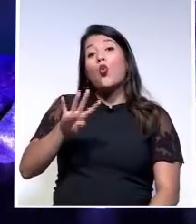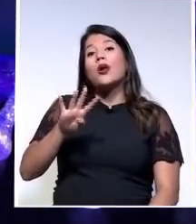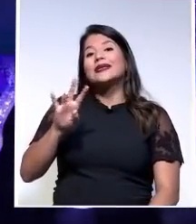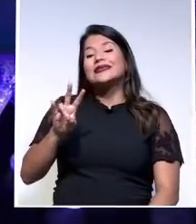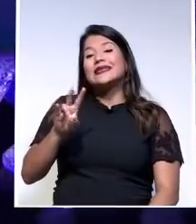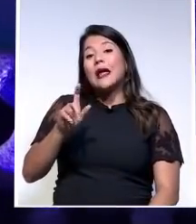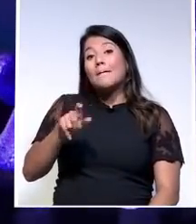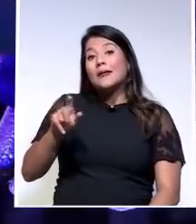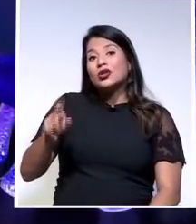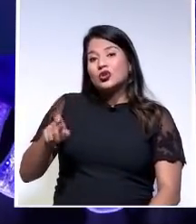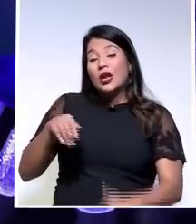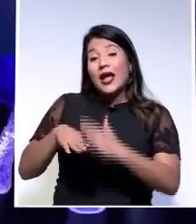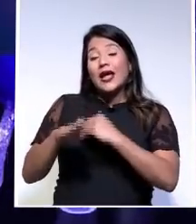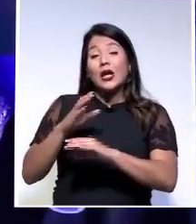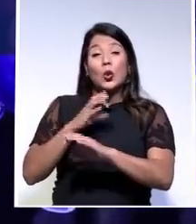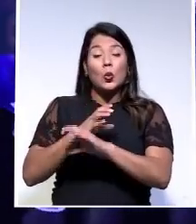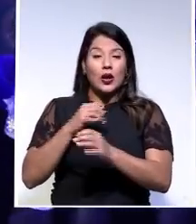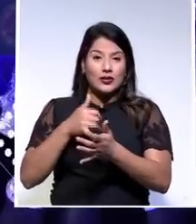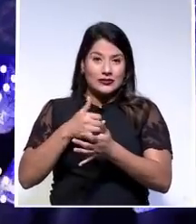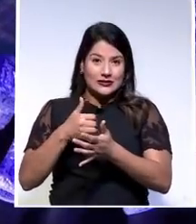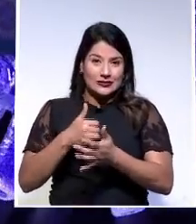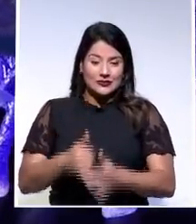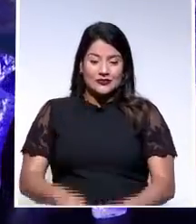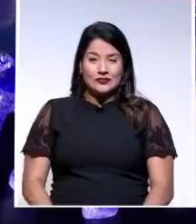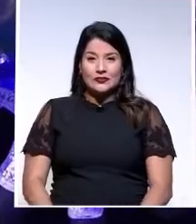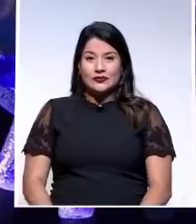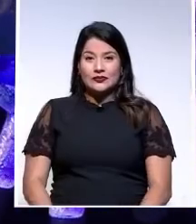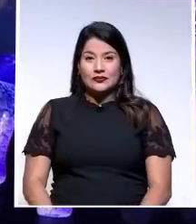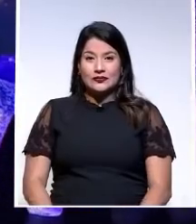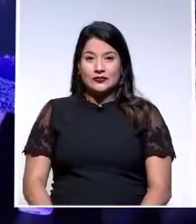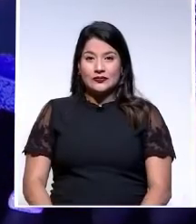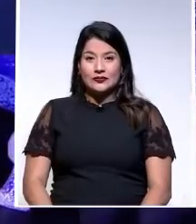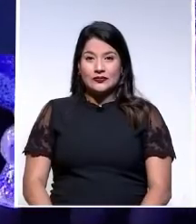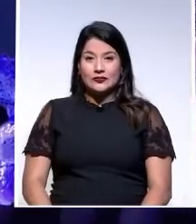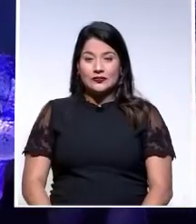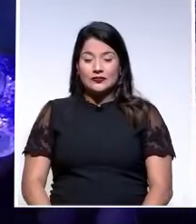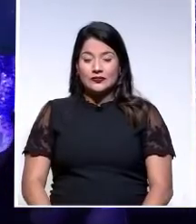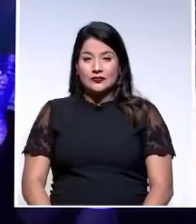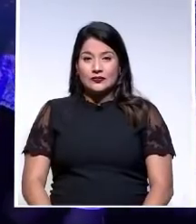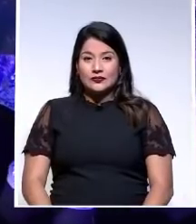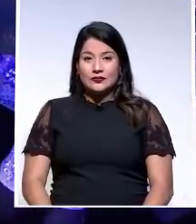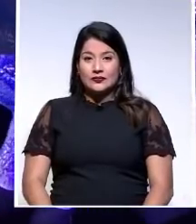447 requieren de cuidados intensivos.